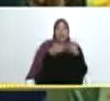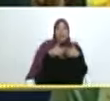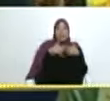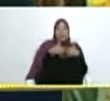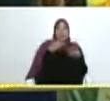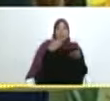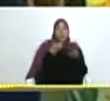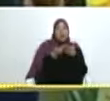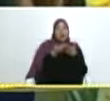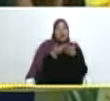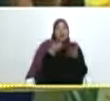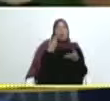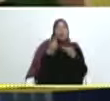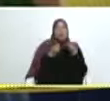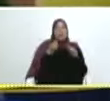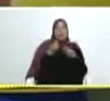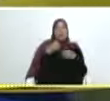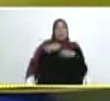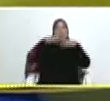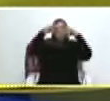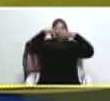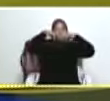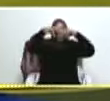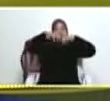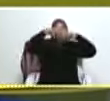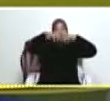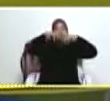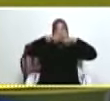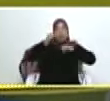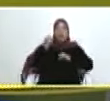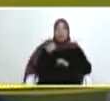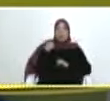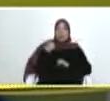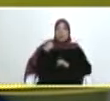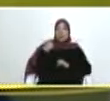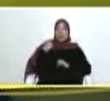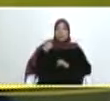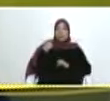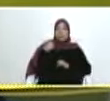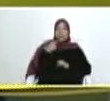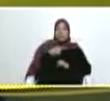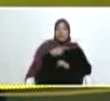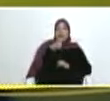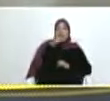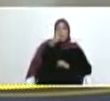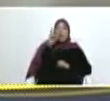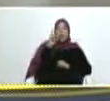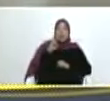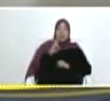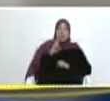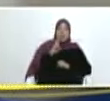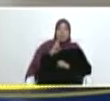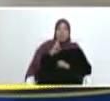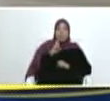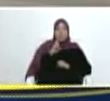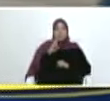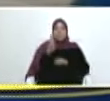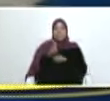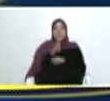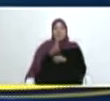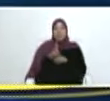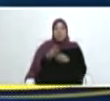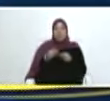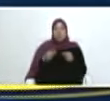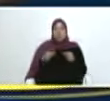para aprovechar el agua de lluvia, programas para aprovechar el agua cuando nos bañamos y que eso nos sirva para reutilizarla en las siembras,